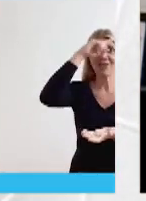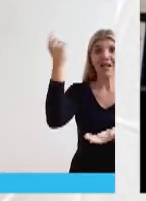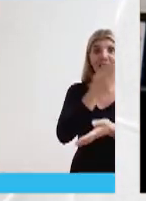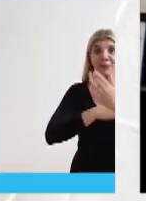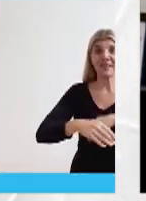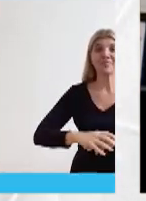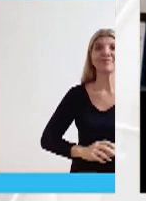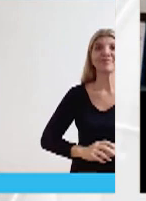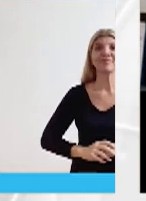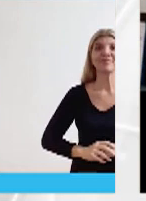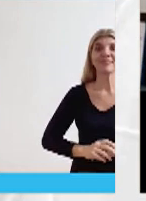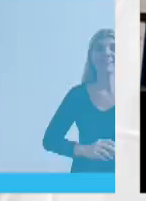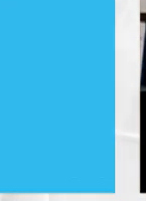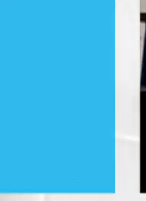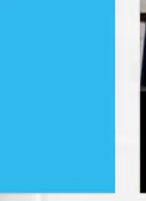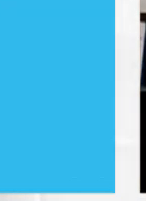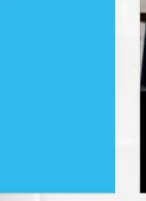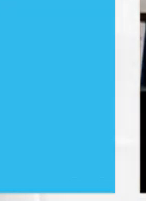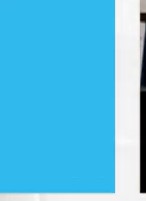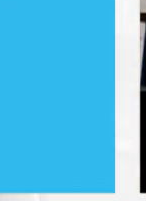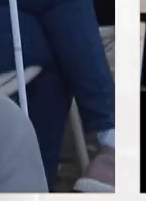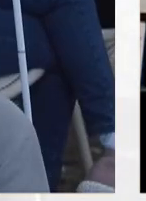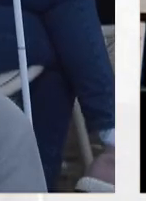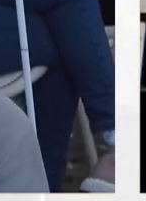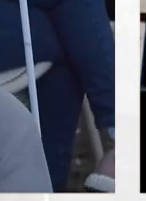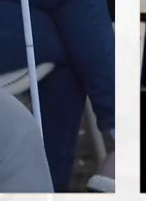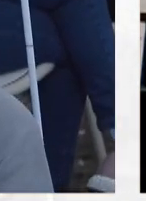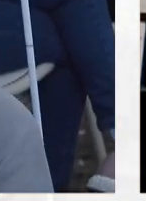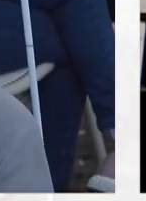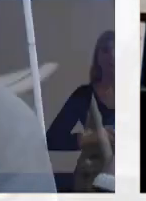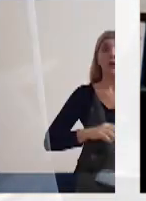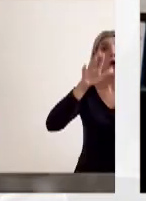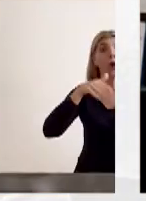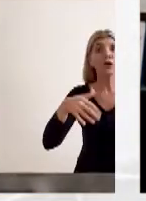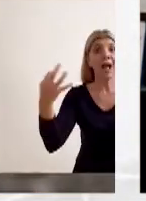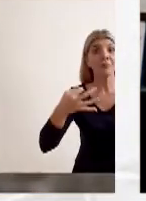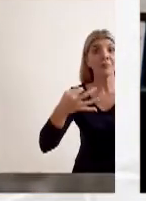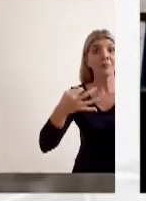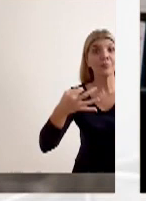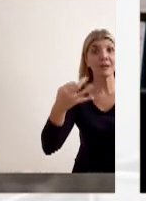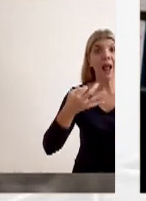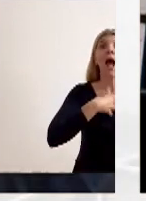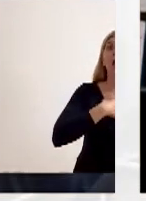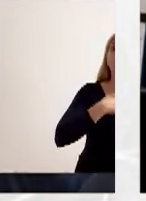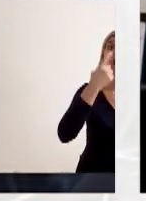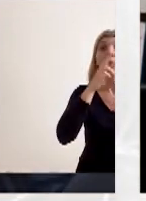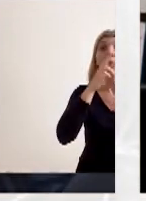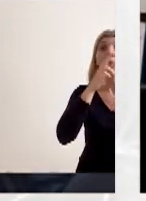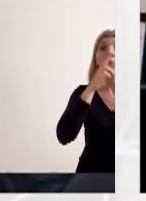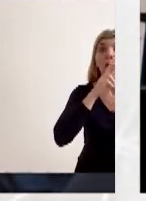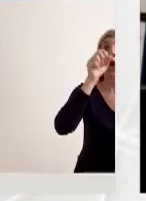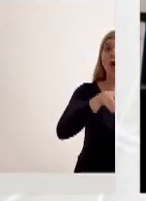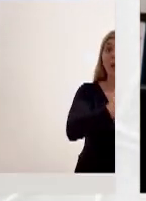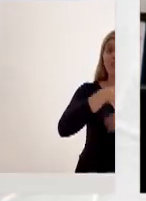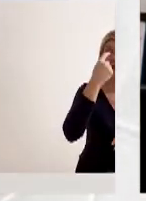pero cualquier persona lo puede tramitar. Eso es importante aclararlo y de manera gratuita las horas sociales y las prepagas lo cubren un 100%. Excelente. La última